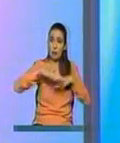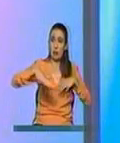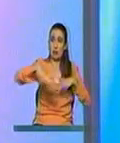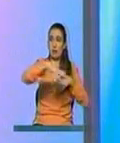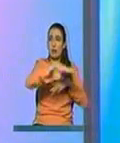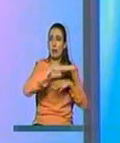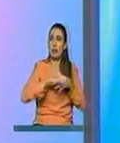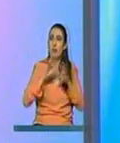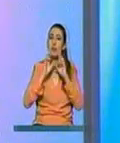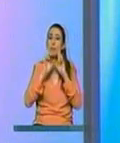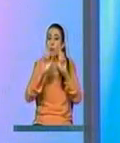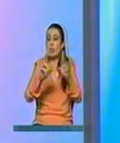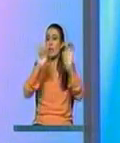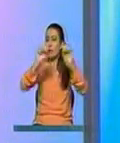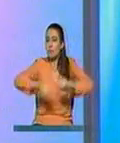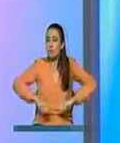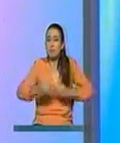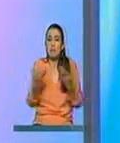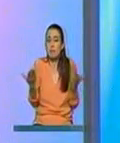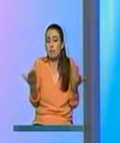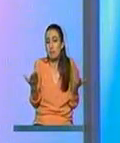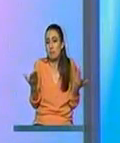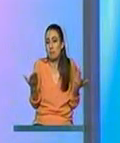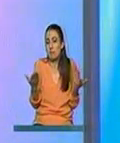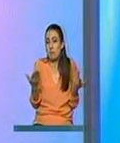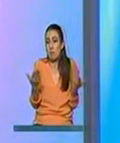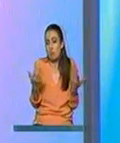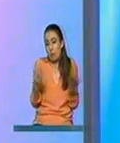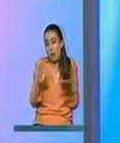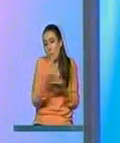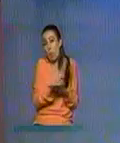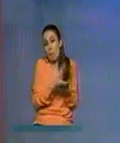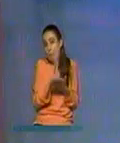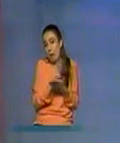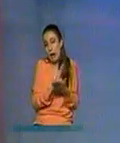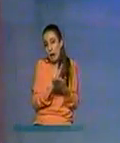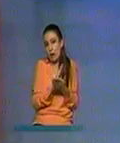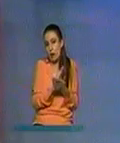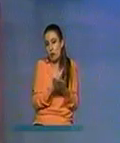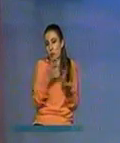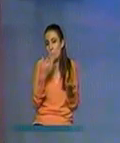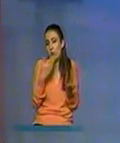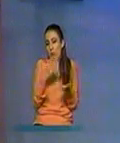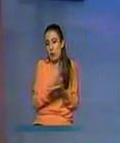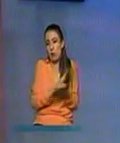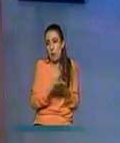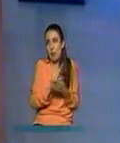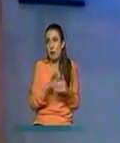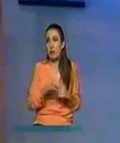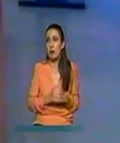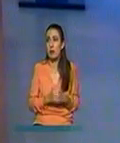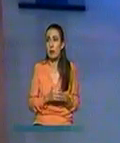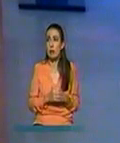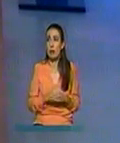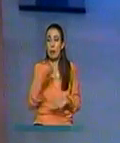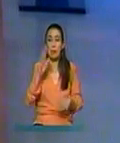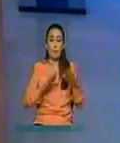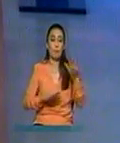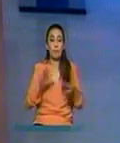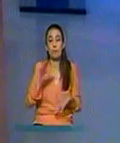se le puede responder a esta ciudadana que hace su comentario a través de las redes sociales? Generalmente se ha satanizado el